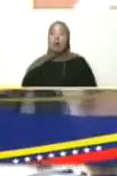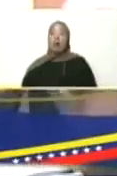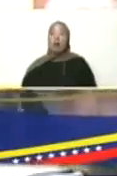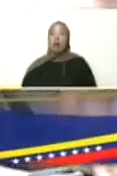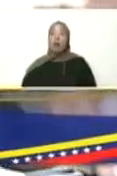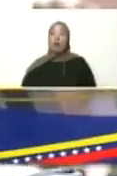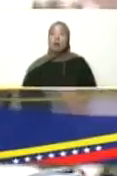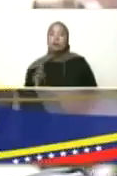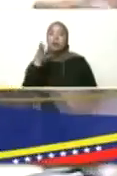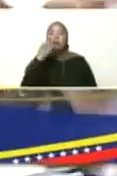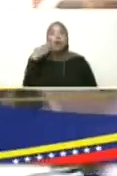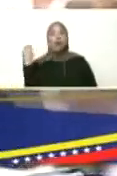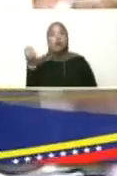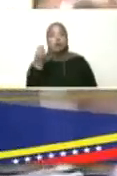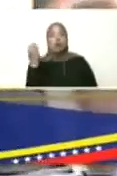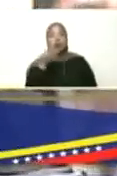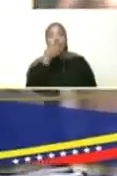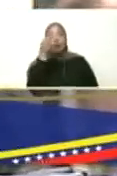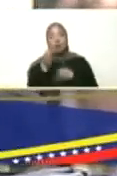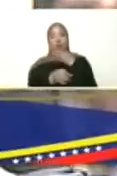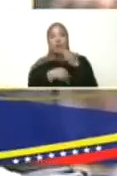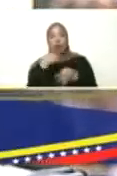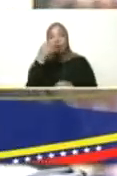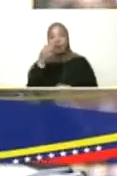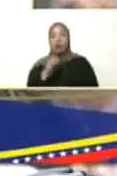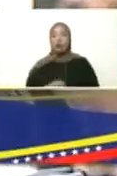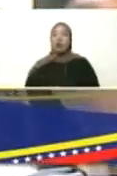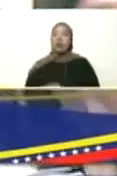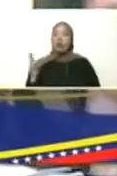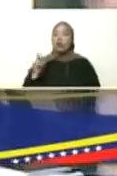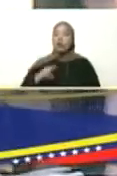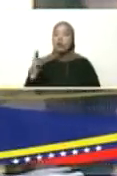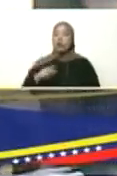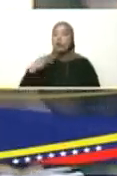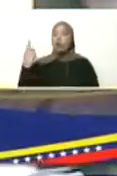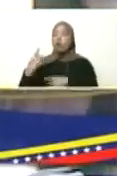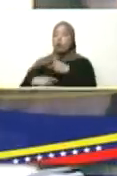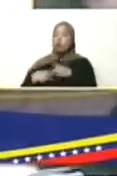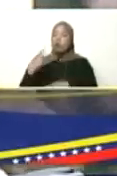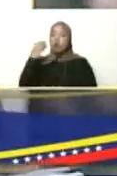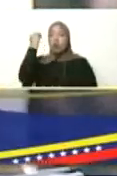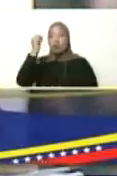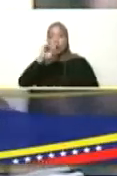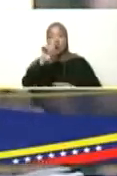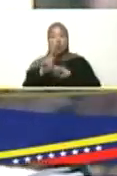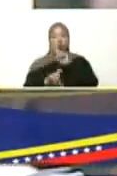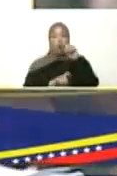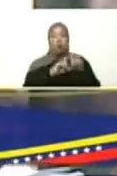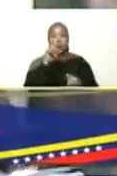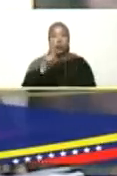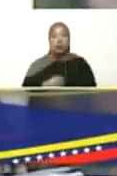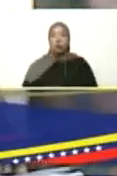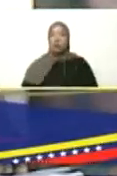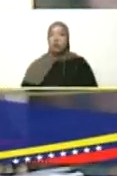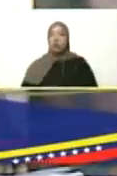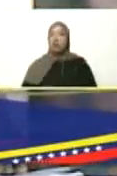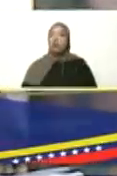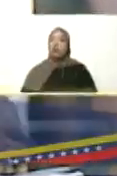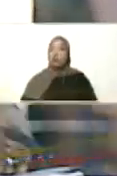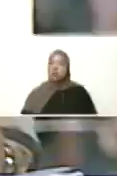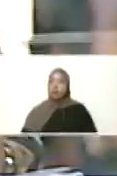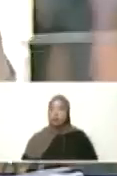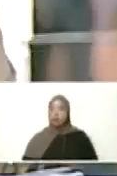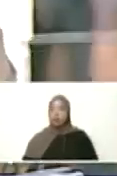Ir a la experiencia, aplicarle la experiencia en un gran proceso de consulta. ¿Qué te parece a ti, Ángel, esta idea?